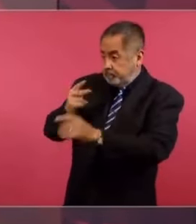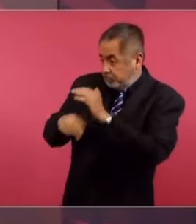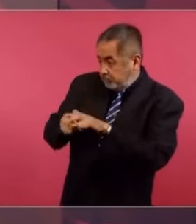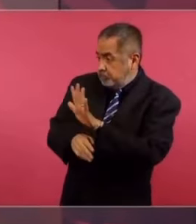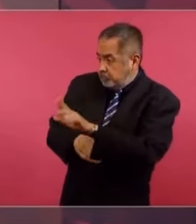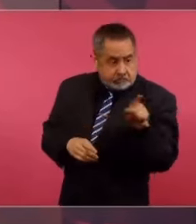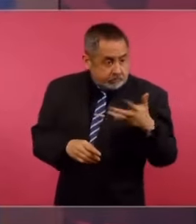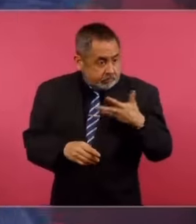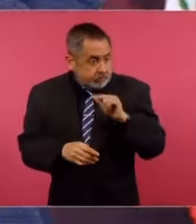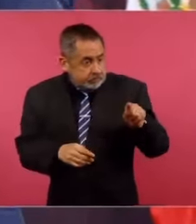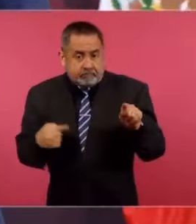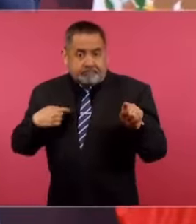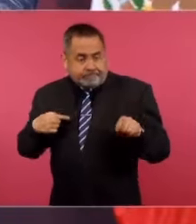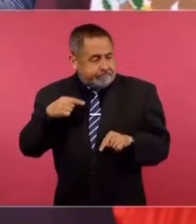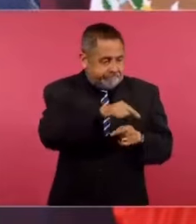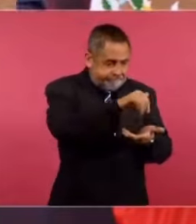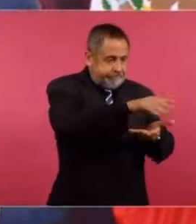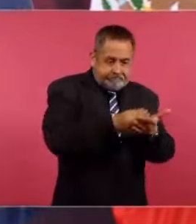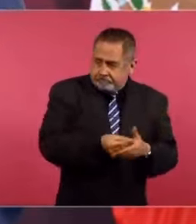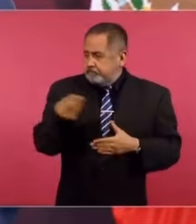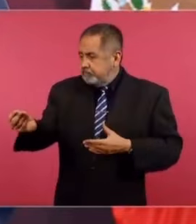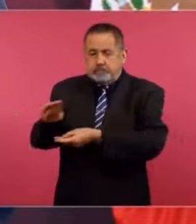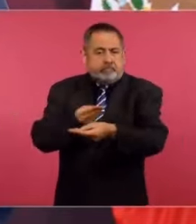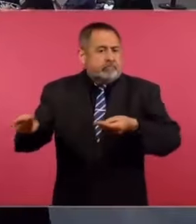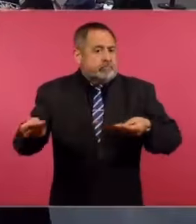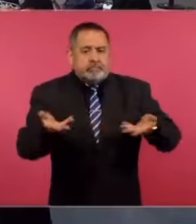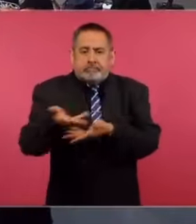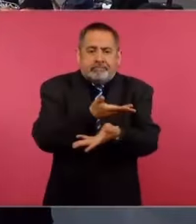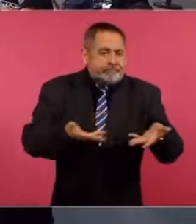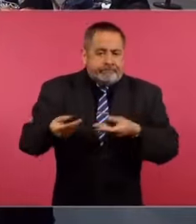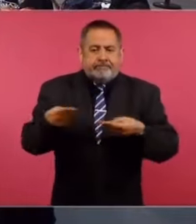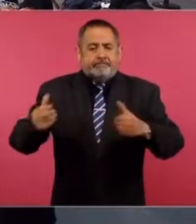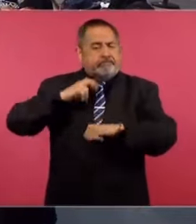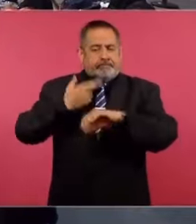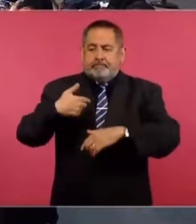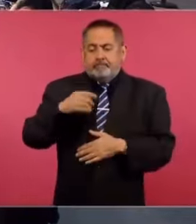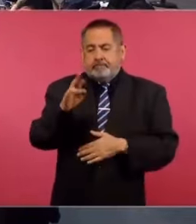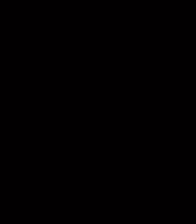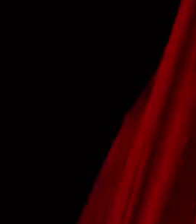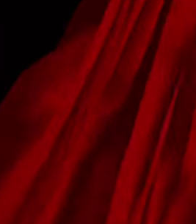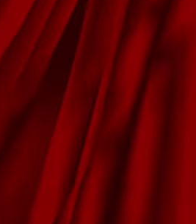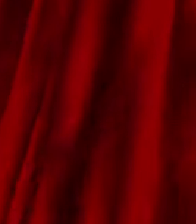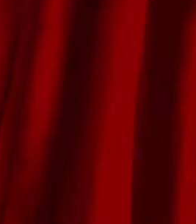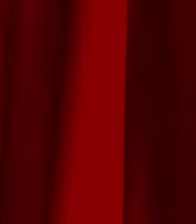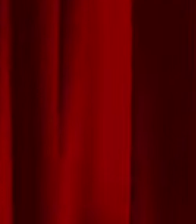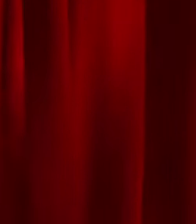y los tiene el ISSSTE, se le envía al IMSS Bienestar, porque se une todo.